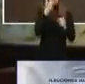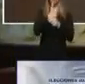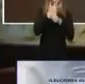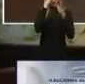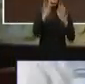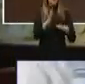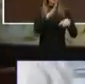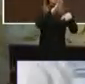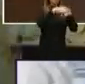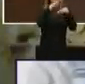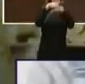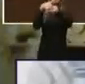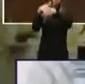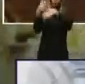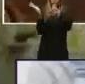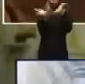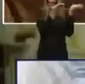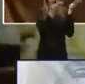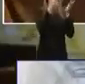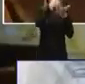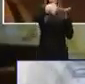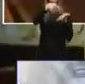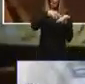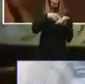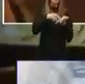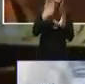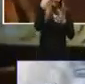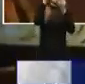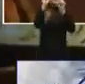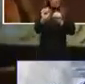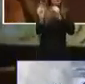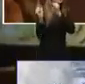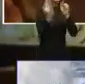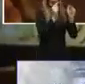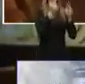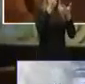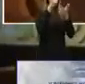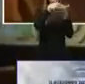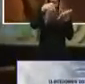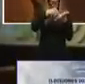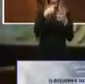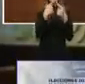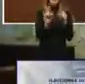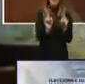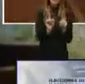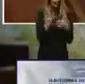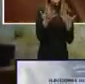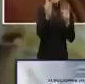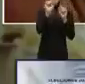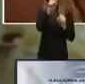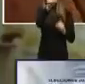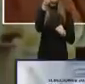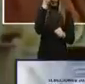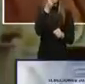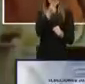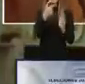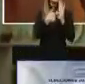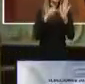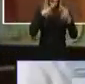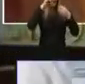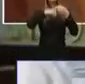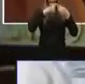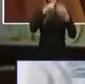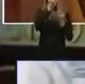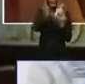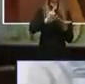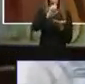llamados para ejercer el voto, para emitir el sufragio. Sin embargo, pudimos observar que la participación ciudadana